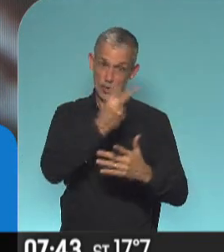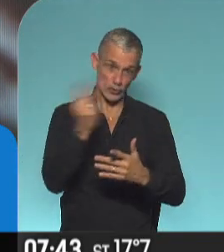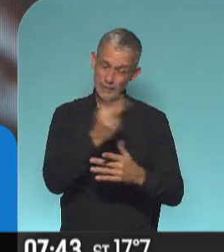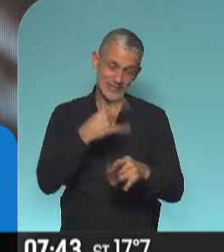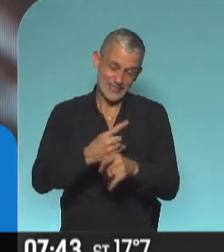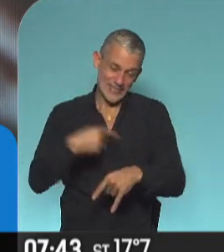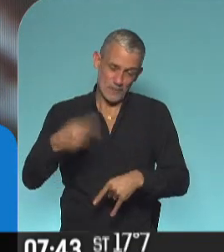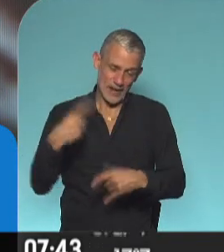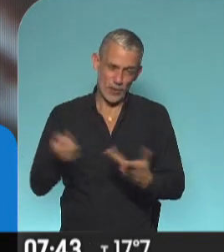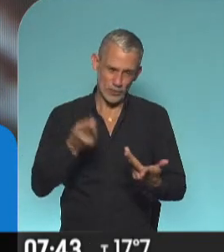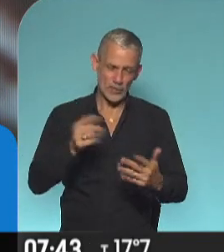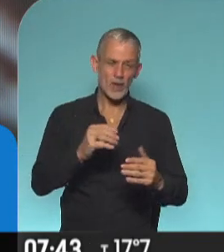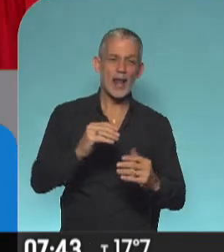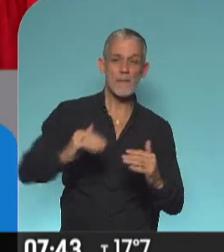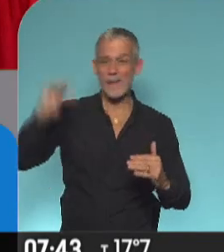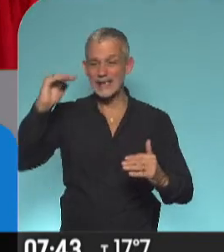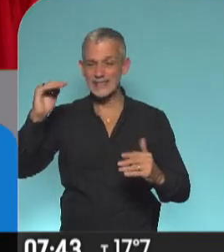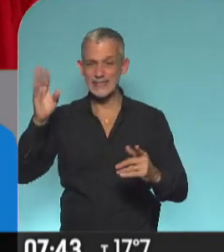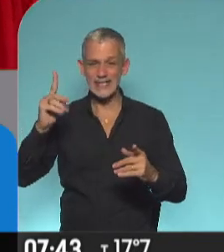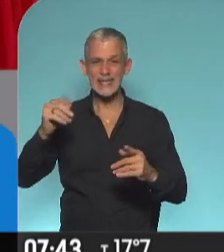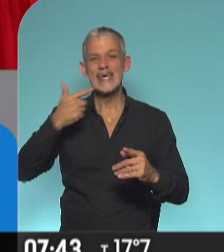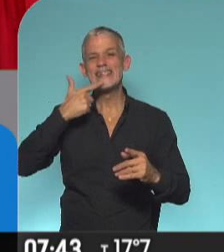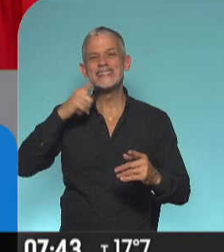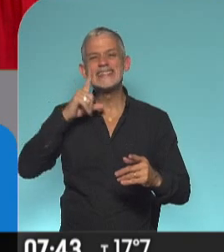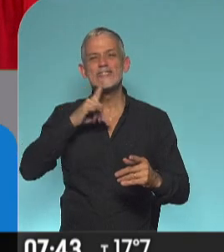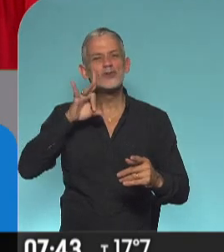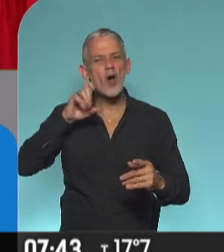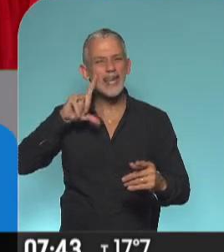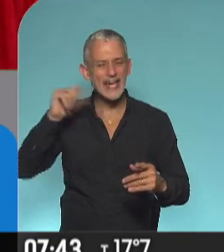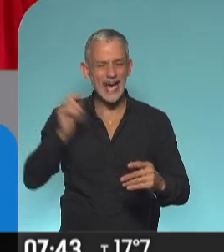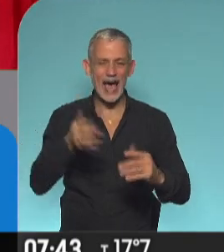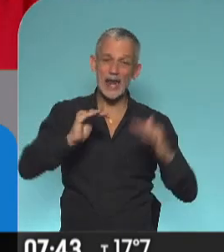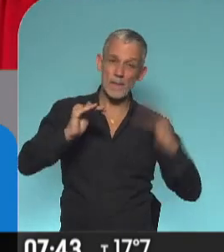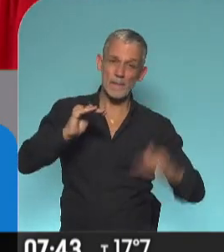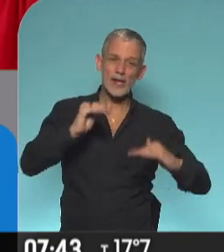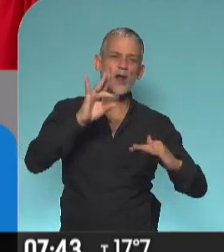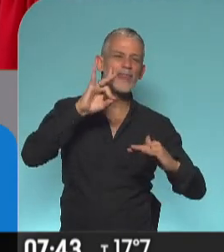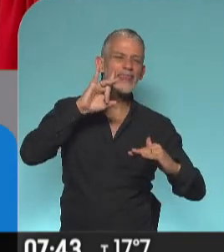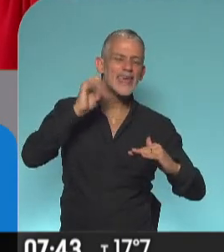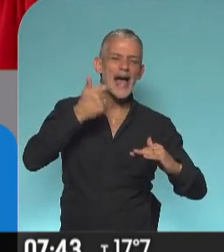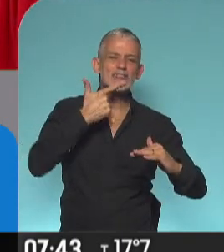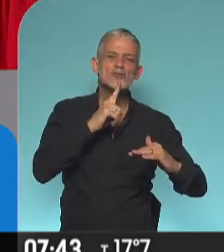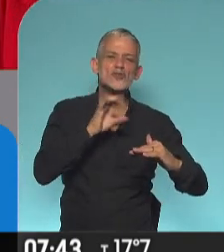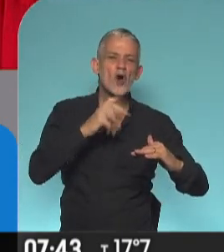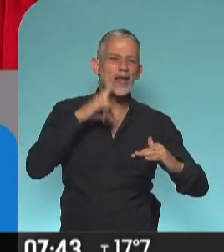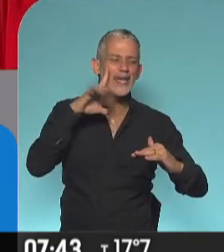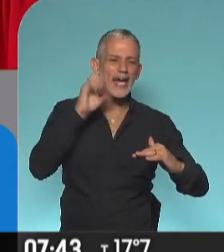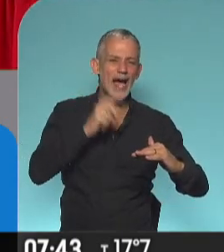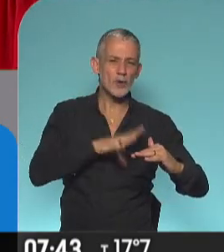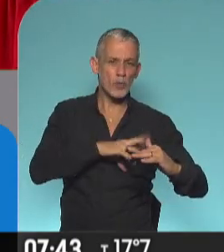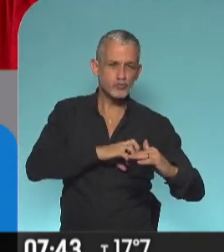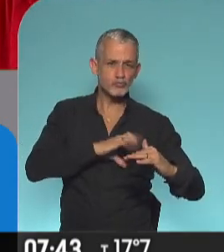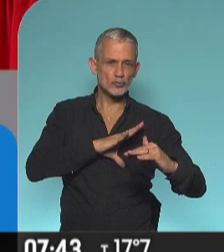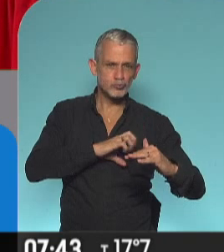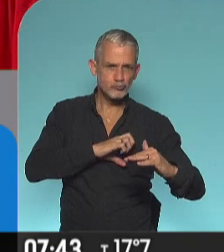que se hacen. La más elevada es la presión sistólica y la menor es la presión diastólica. Esto tiene que ver con la contracción y los